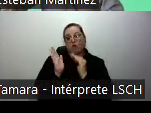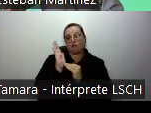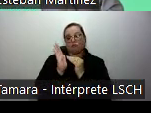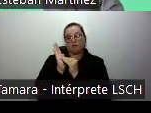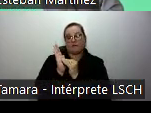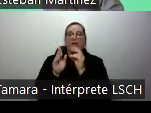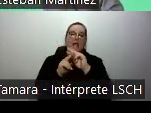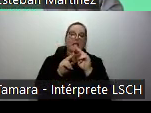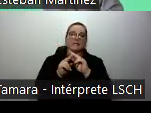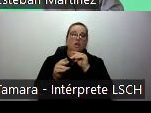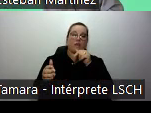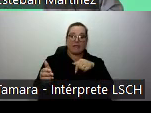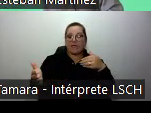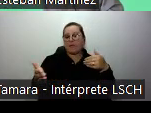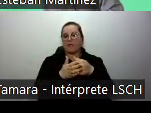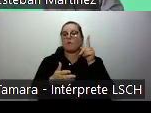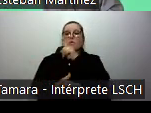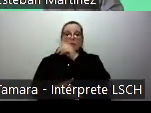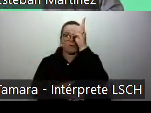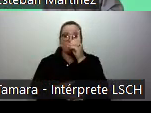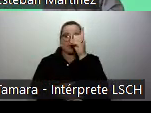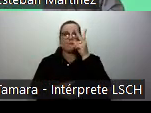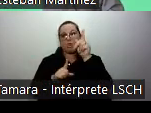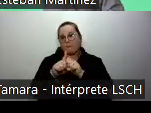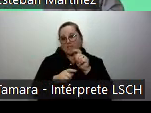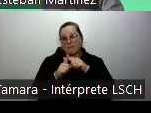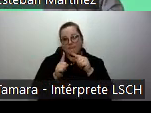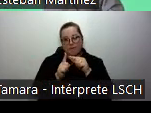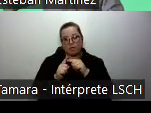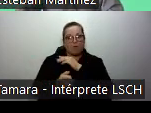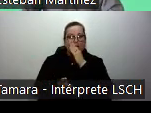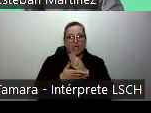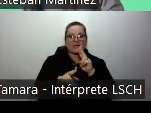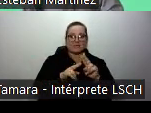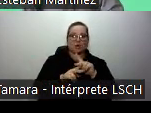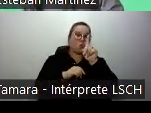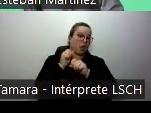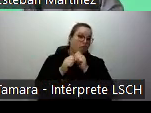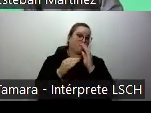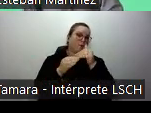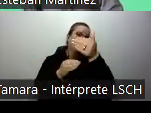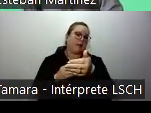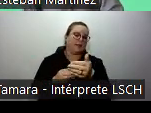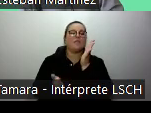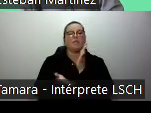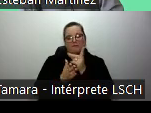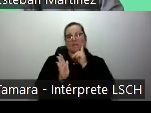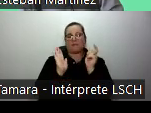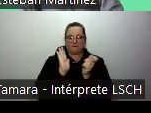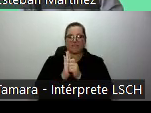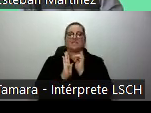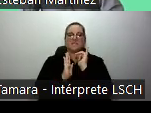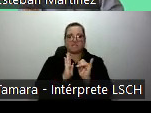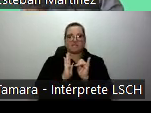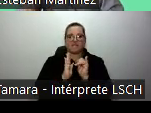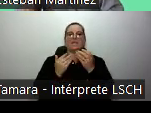hacerlo de aquí a fin de año donde te quedan dos meses y medio a hacerlo de aquí a un año más entonces sí tienen que tener fechas y ahí